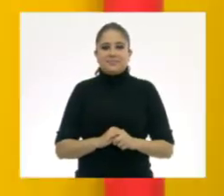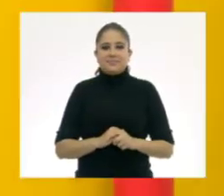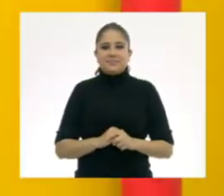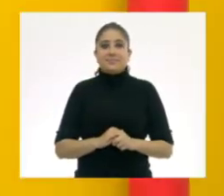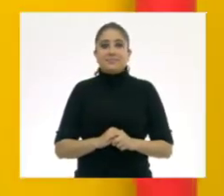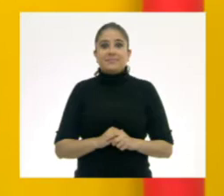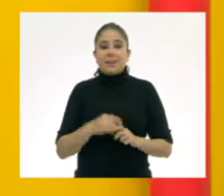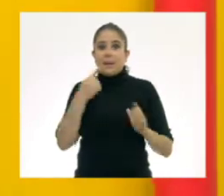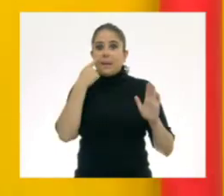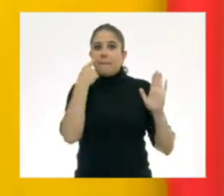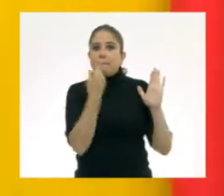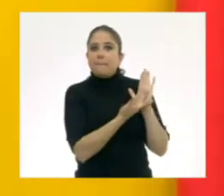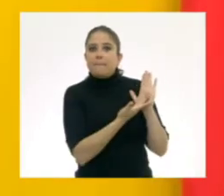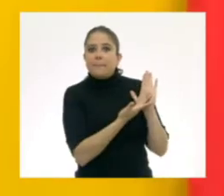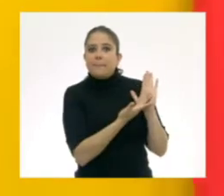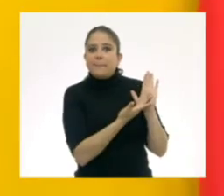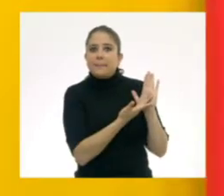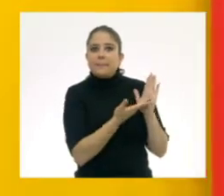Miren.